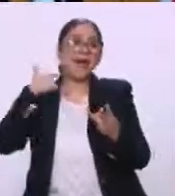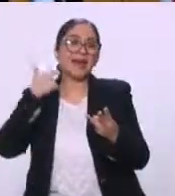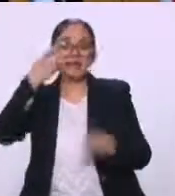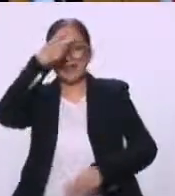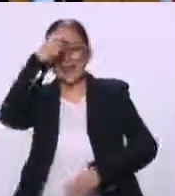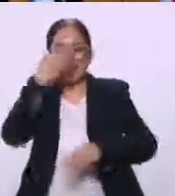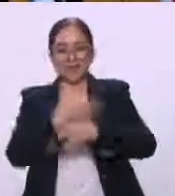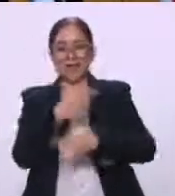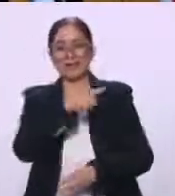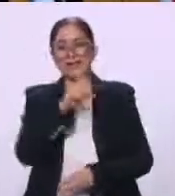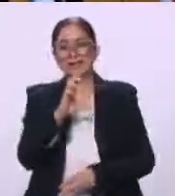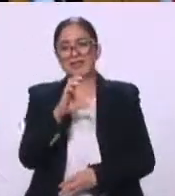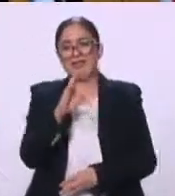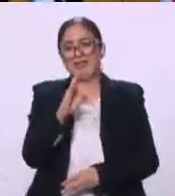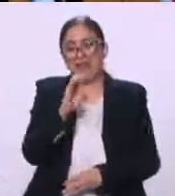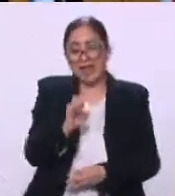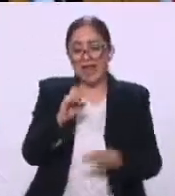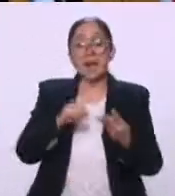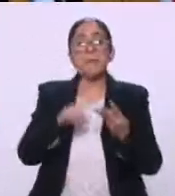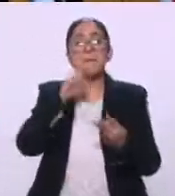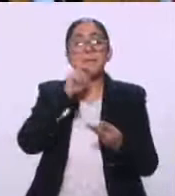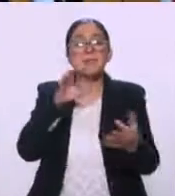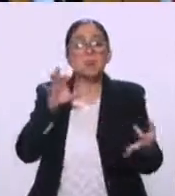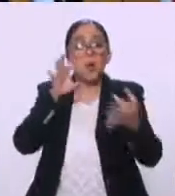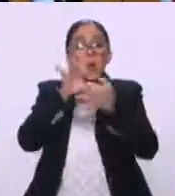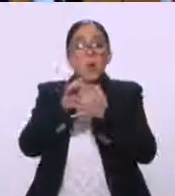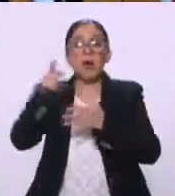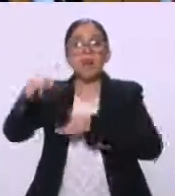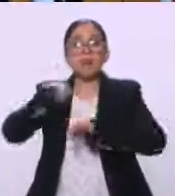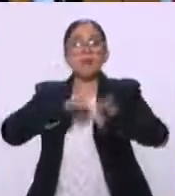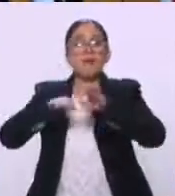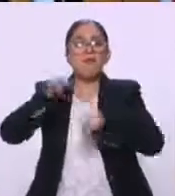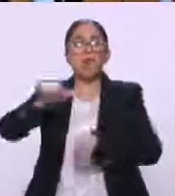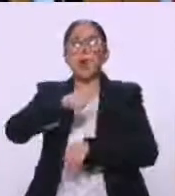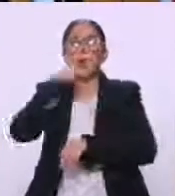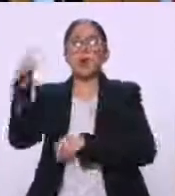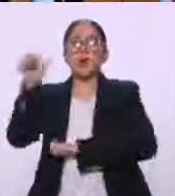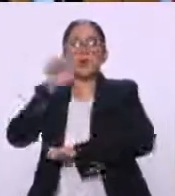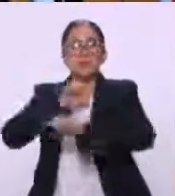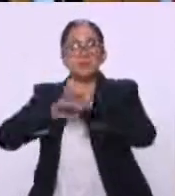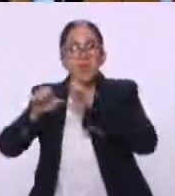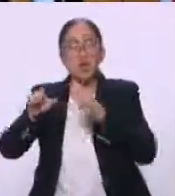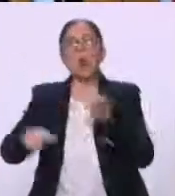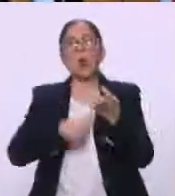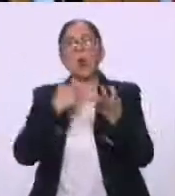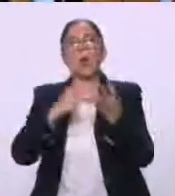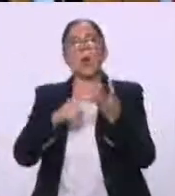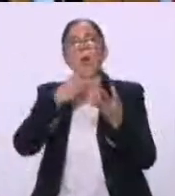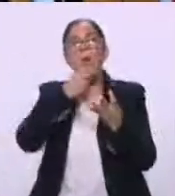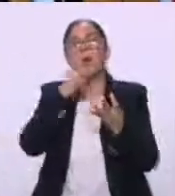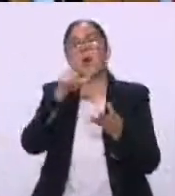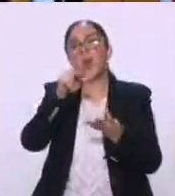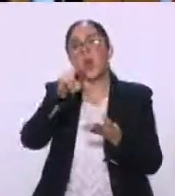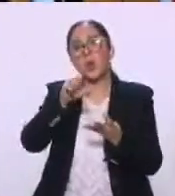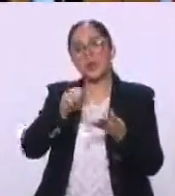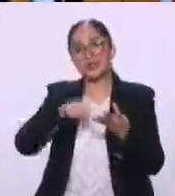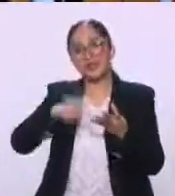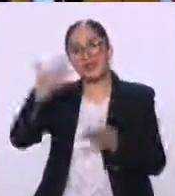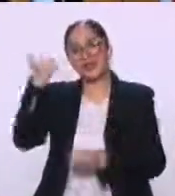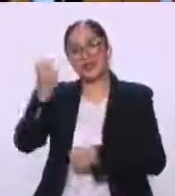Comisión Federal, que también es consejero vinculado a empresas extranjeras, Luis Telles Kunzler, que fue secretario de